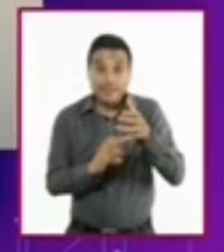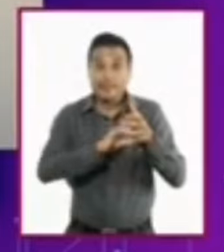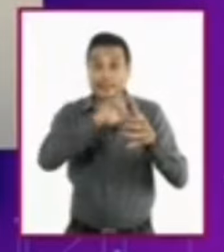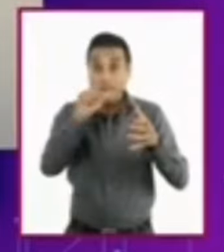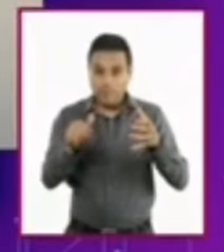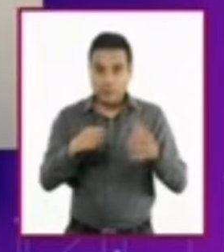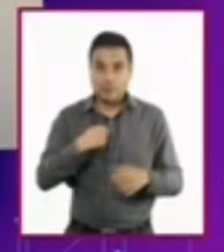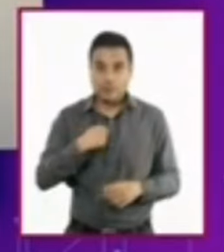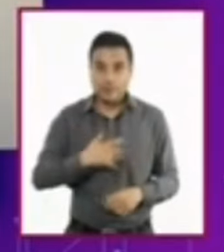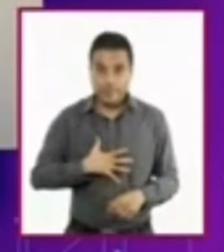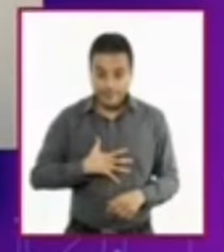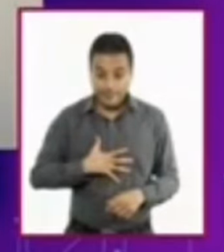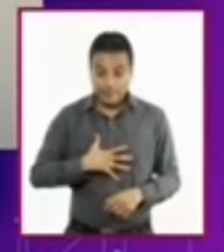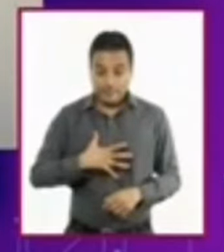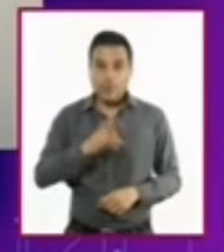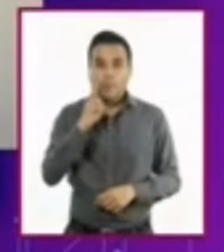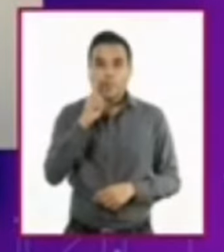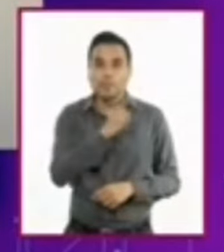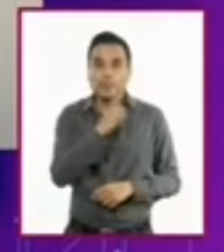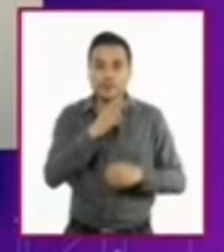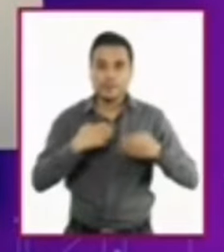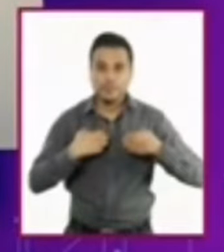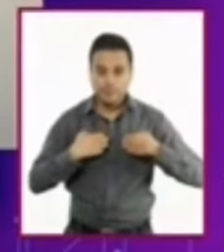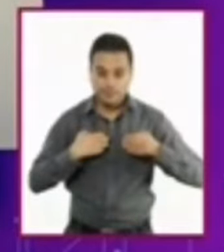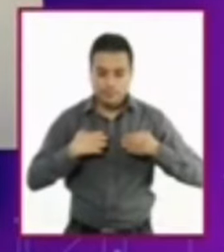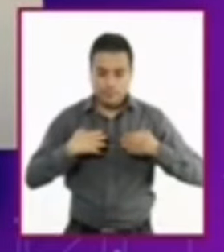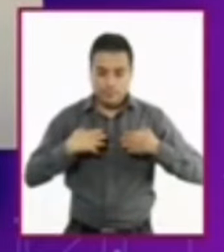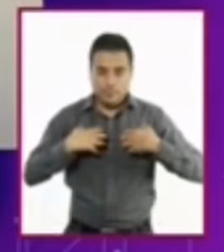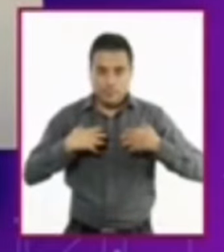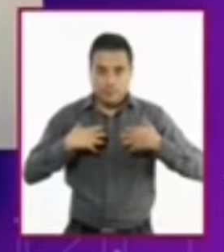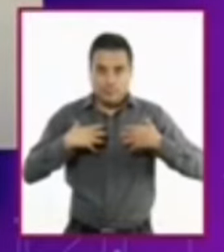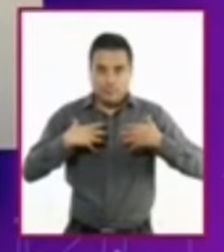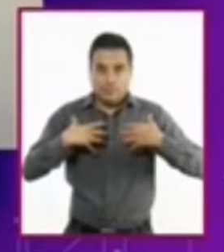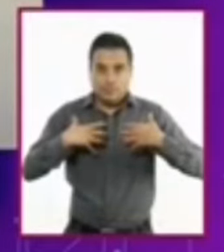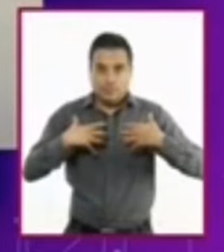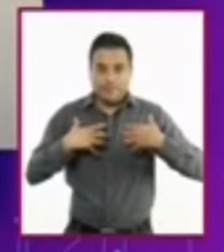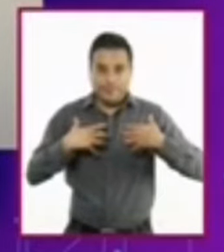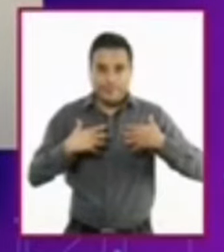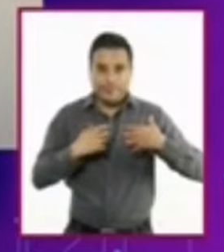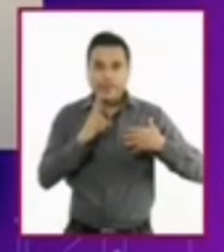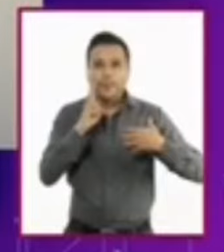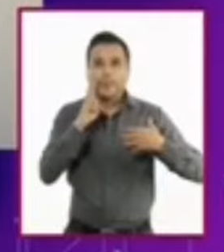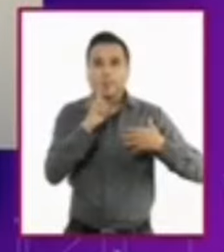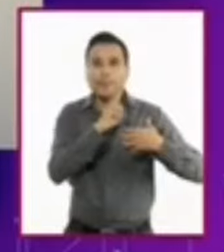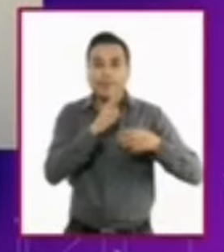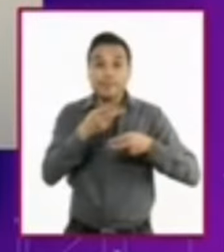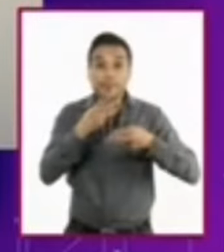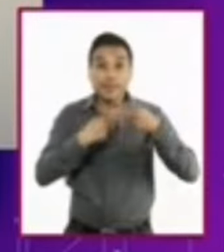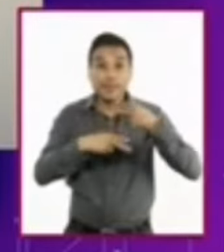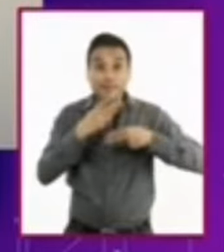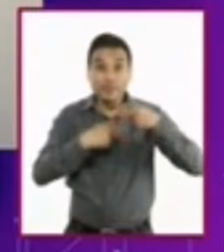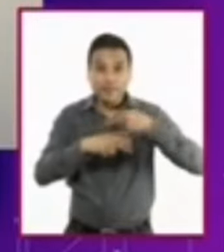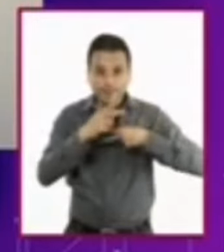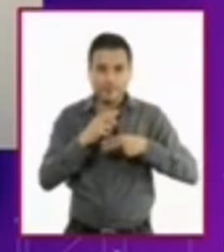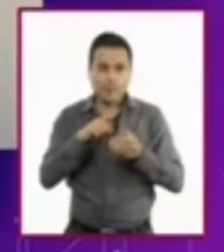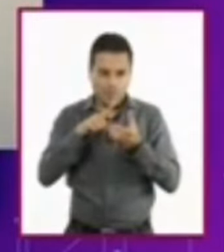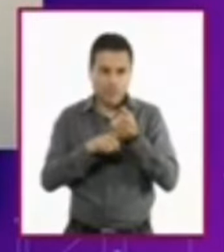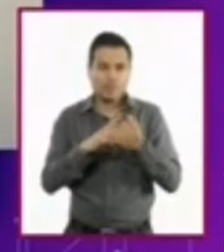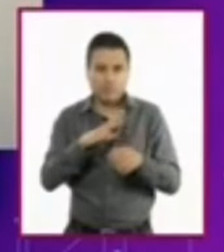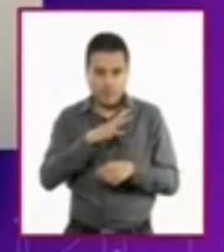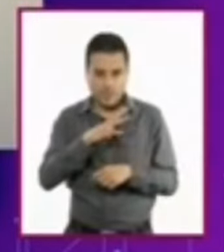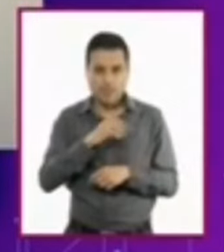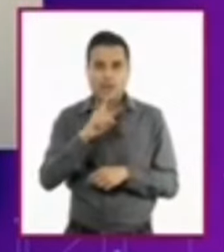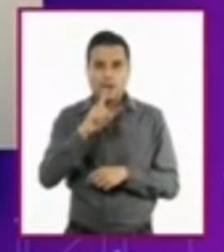los pulmones se inflan en su interior, porque un espacio sin aire con una capa de líquido lo sella